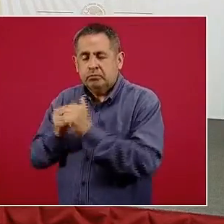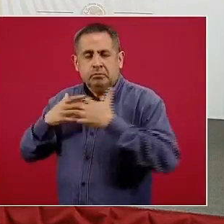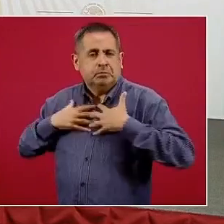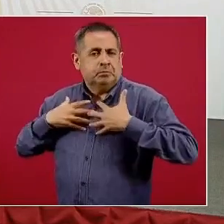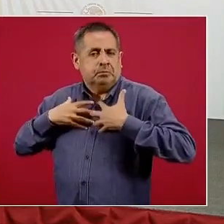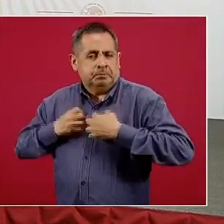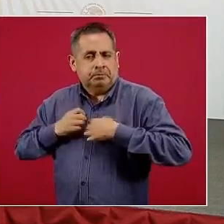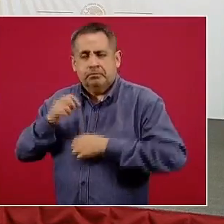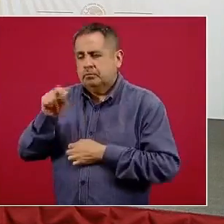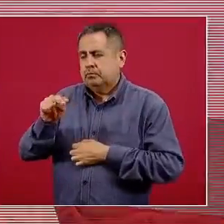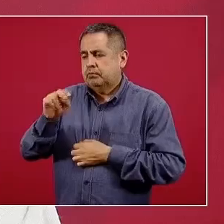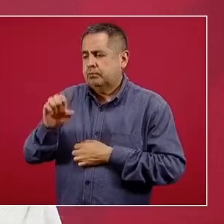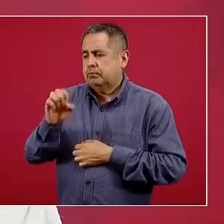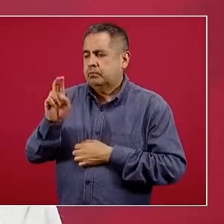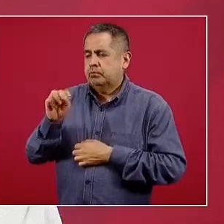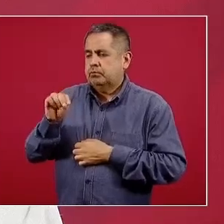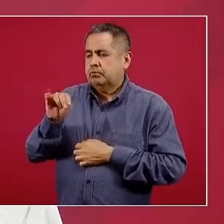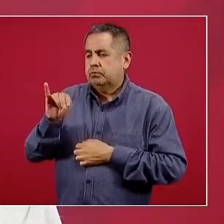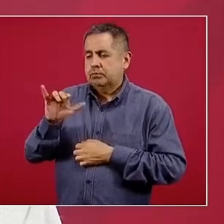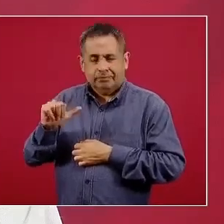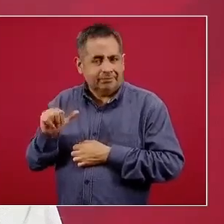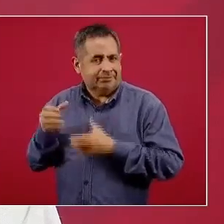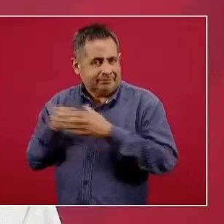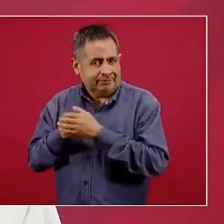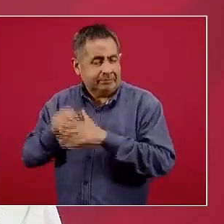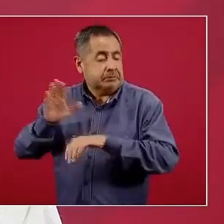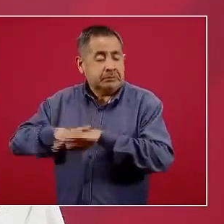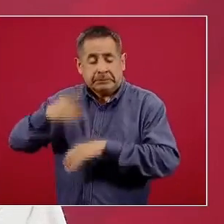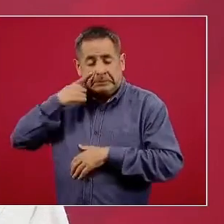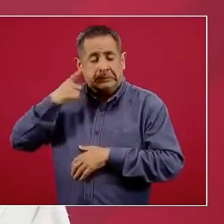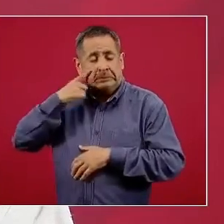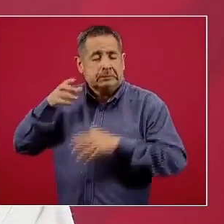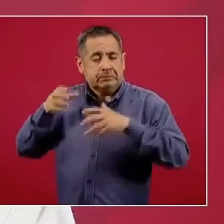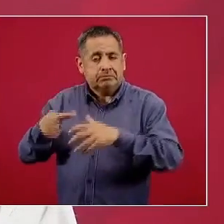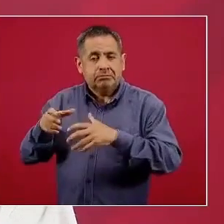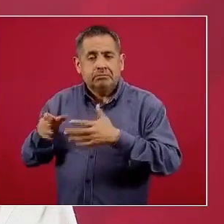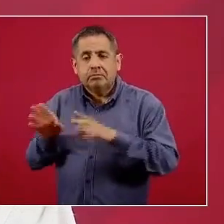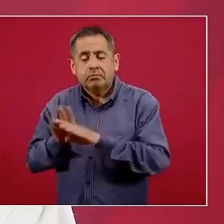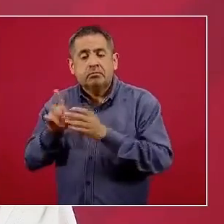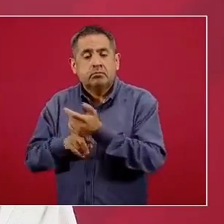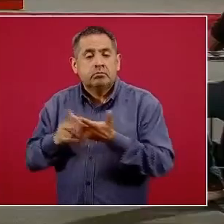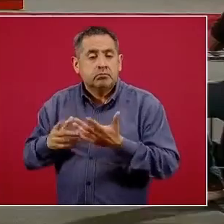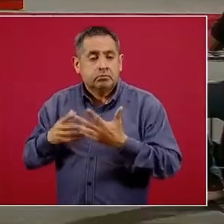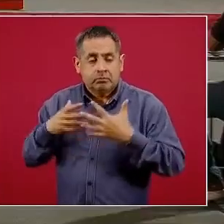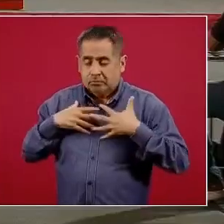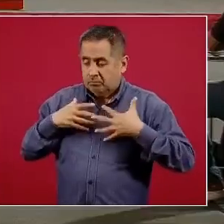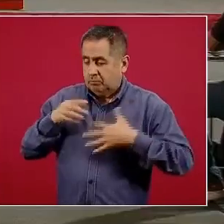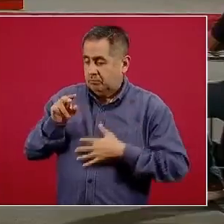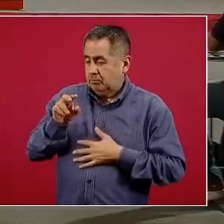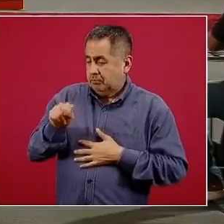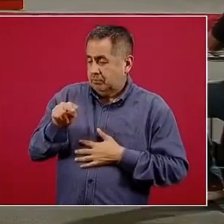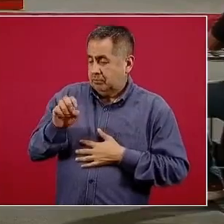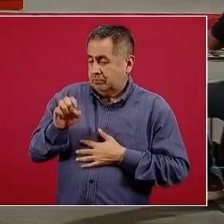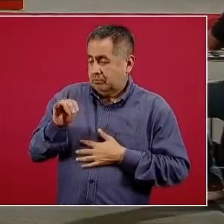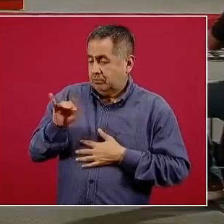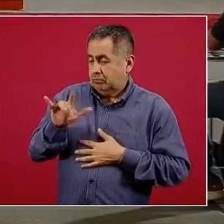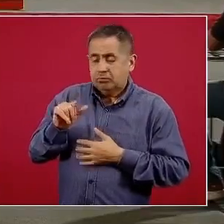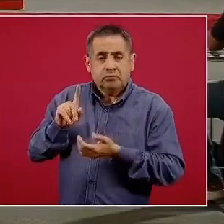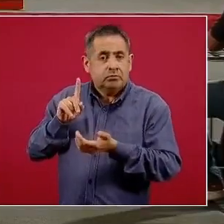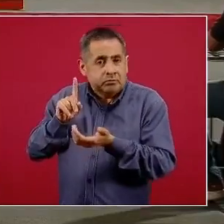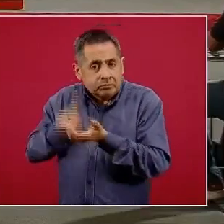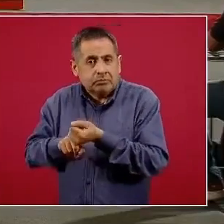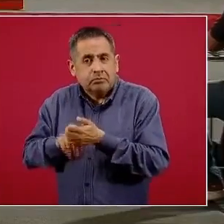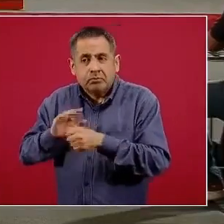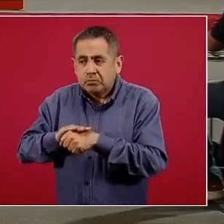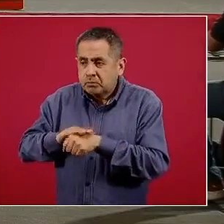enorme mayoría de los casos de neumonía no se conoce la causa específica, no